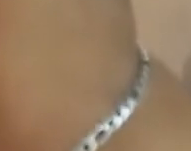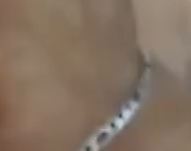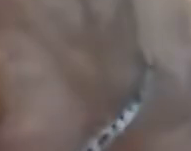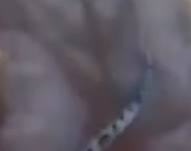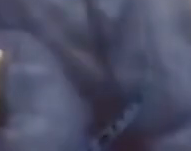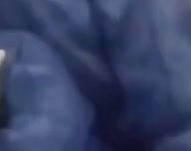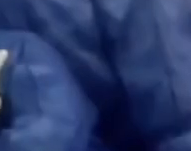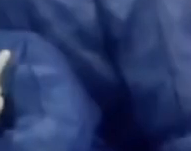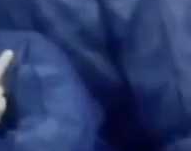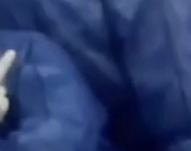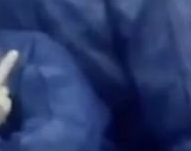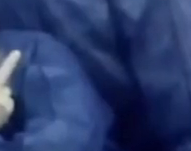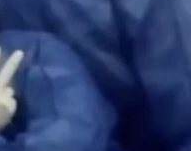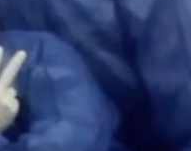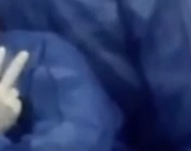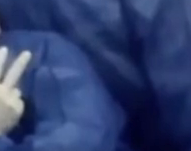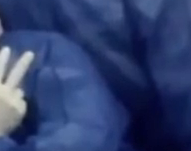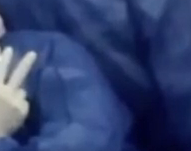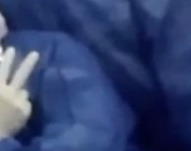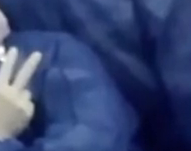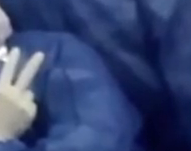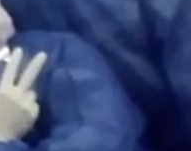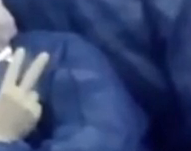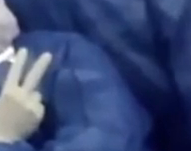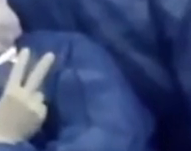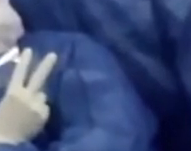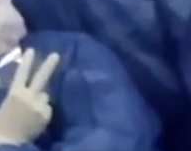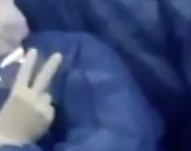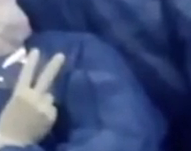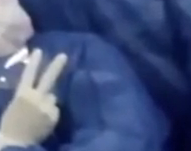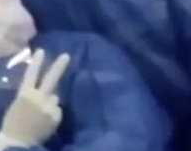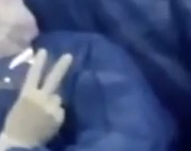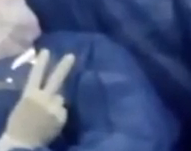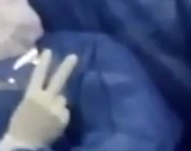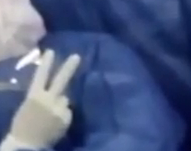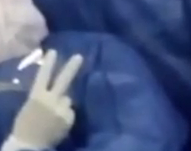porque este mundo gracias a ti sanará.